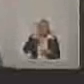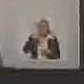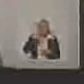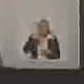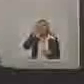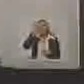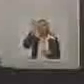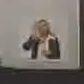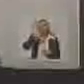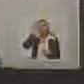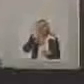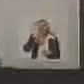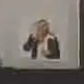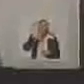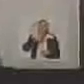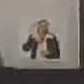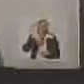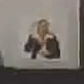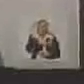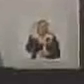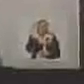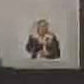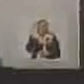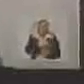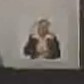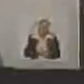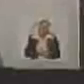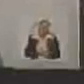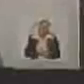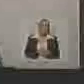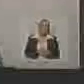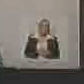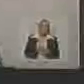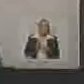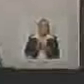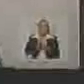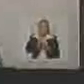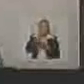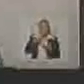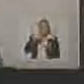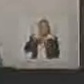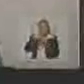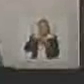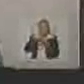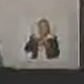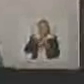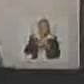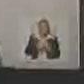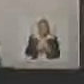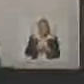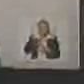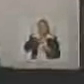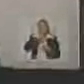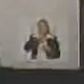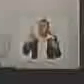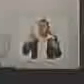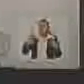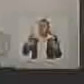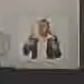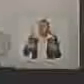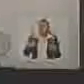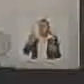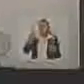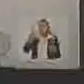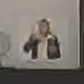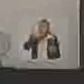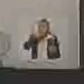carga de poder llevar adelante a sus hijos. Vamos a continuar apoyando además a las jefas de familia y a